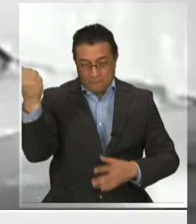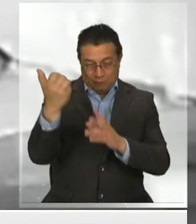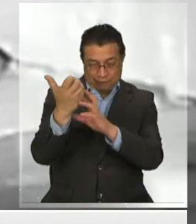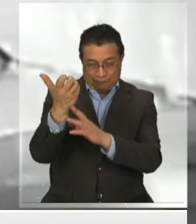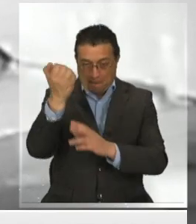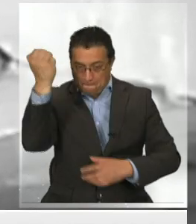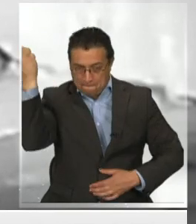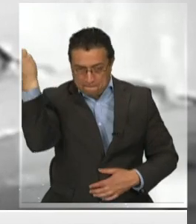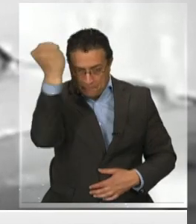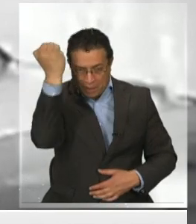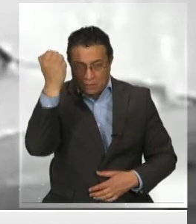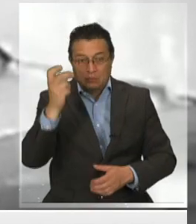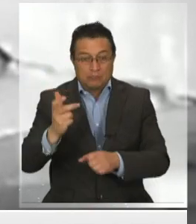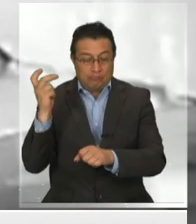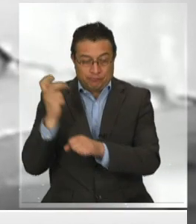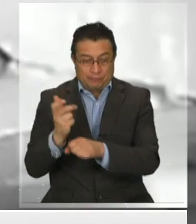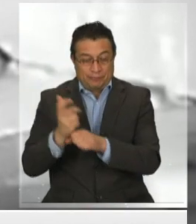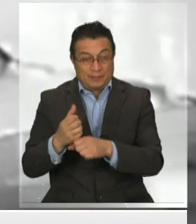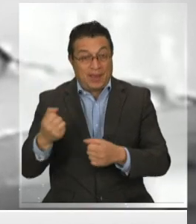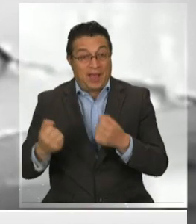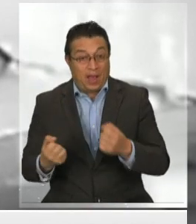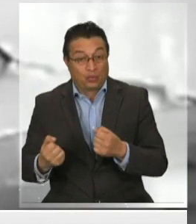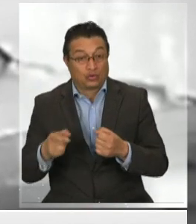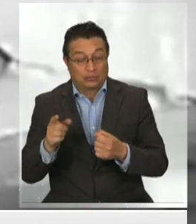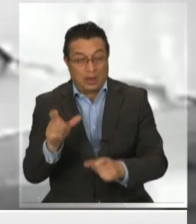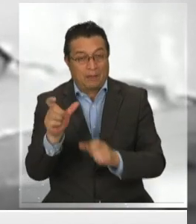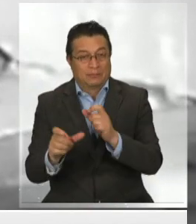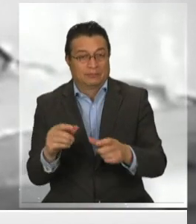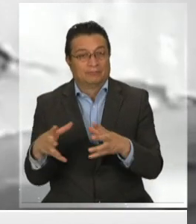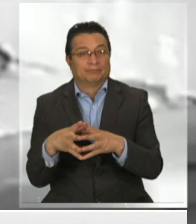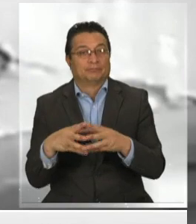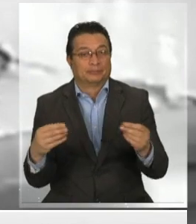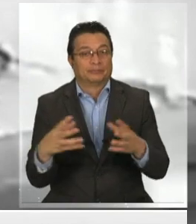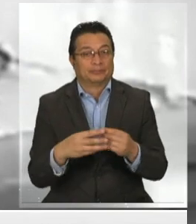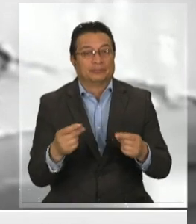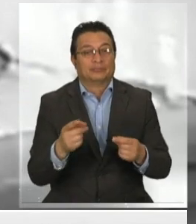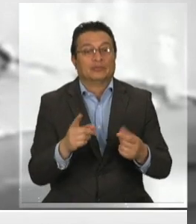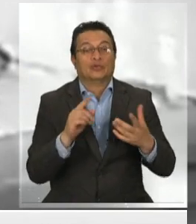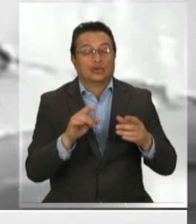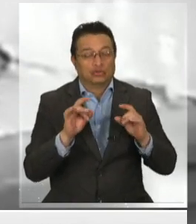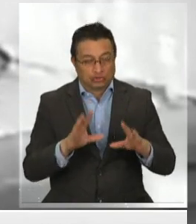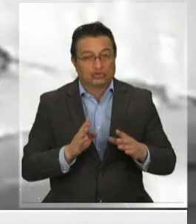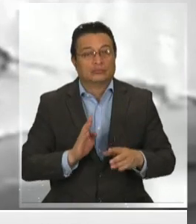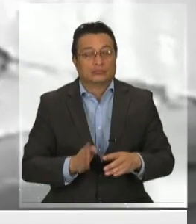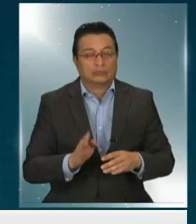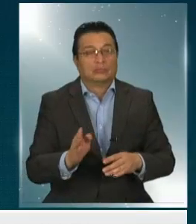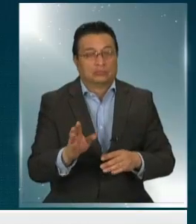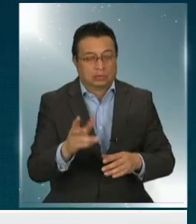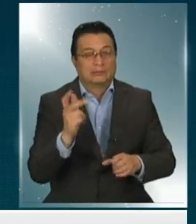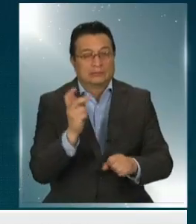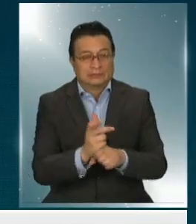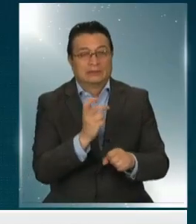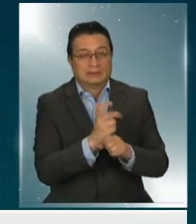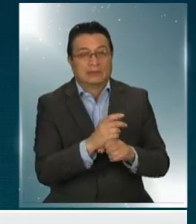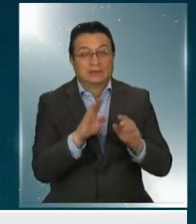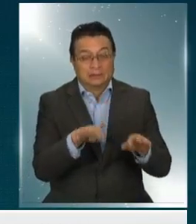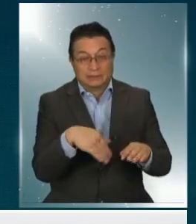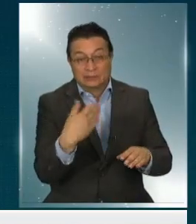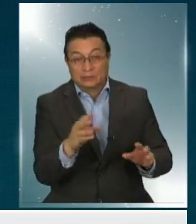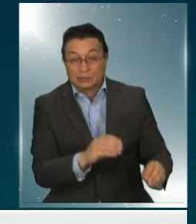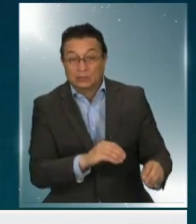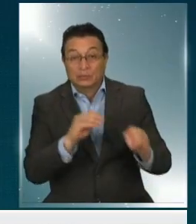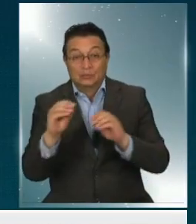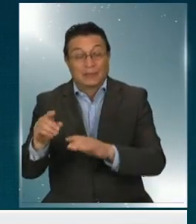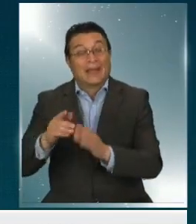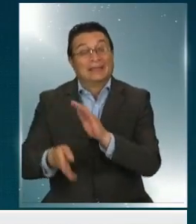pistola en la cabeza y robar el vehículo, los sujetos se dieron a la fuga pero no terminaron en su afán de seguir delinquiendo. Se trasladaron hasta el centro